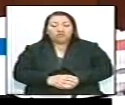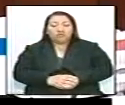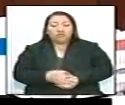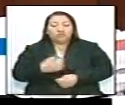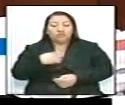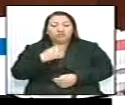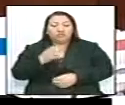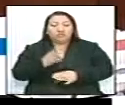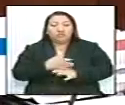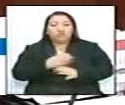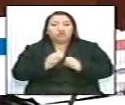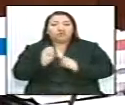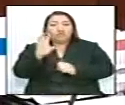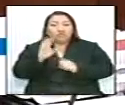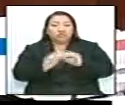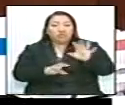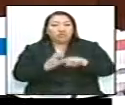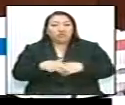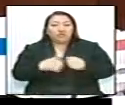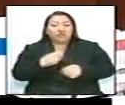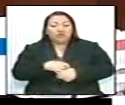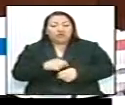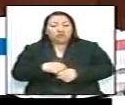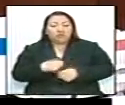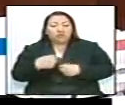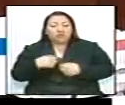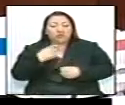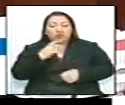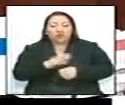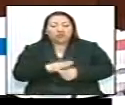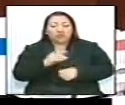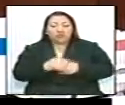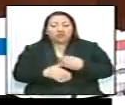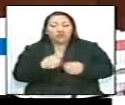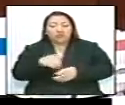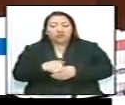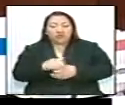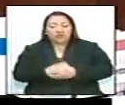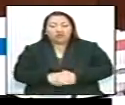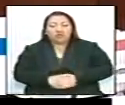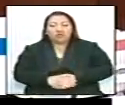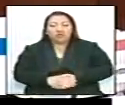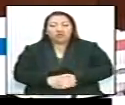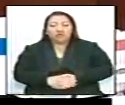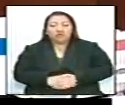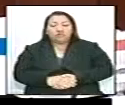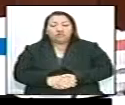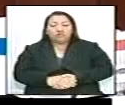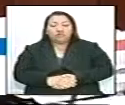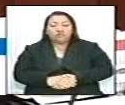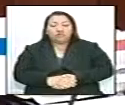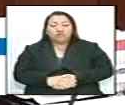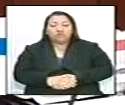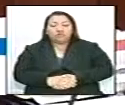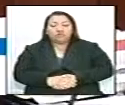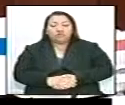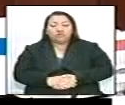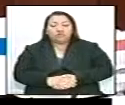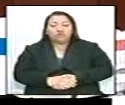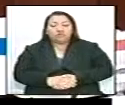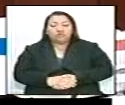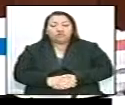su PowerPoint de los plazos que se tienen que cumplir en un proceso electoral. Sin embargo, yo le hago